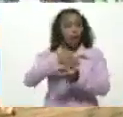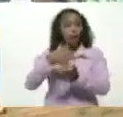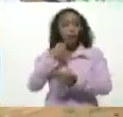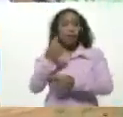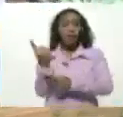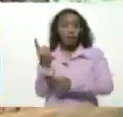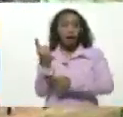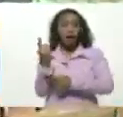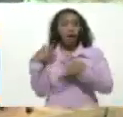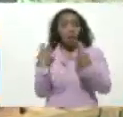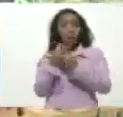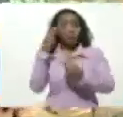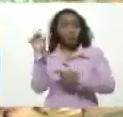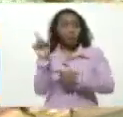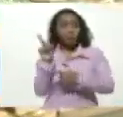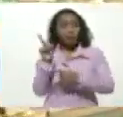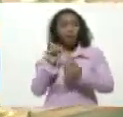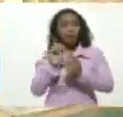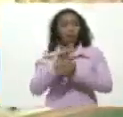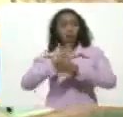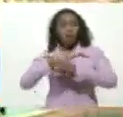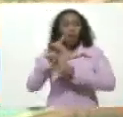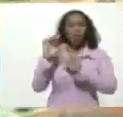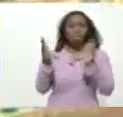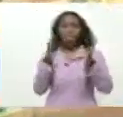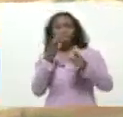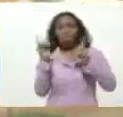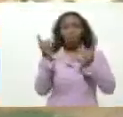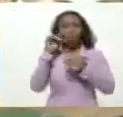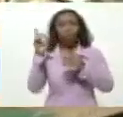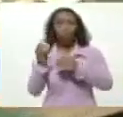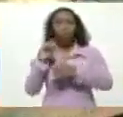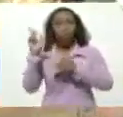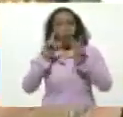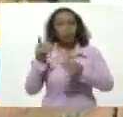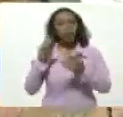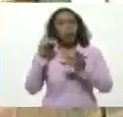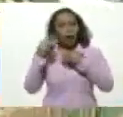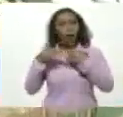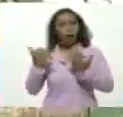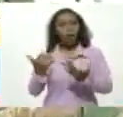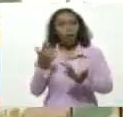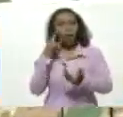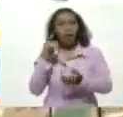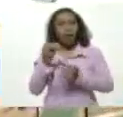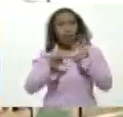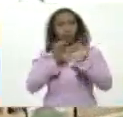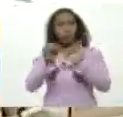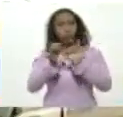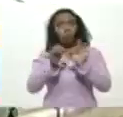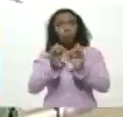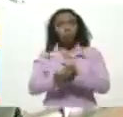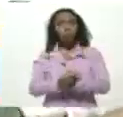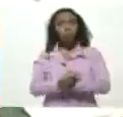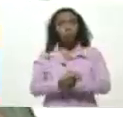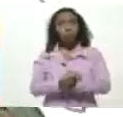compañero en el ámbito productivo. ¿Y las debilidades, Jesús? ¿Por qué das tanta vuelta? Bueno, en el ámbito productivo, aterriza, lo comentamos,